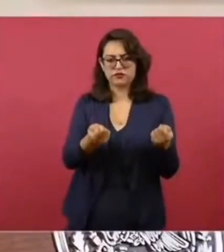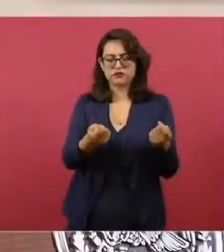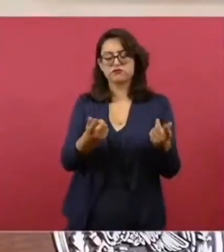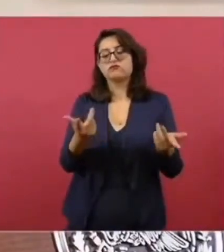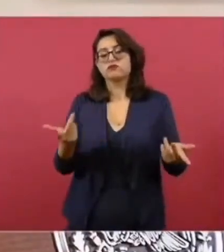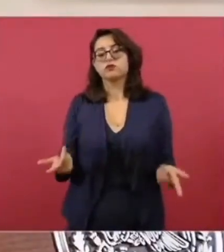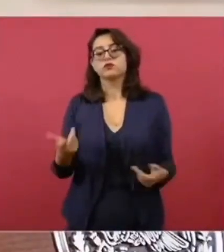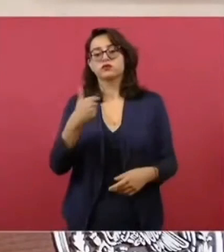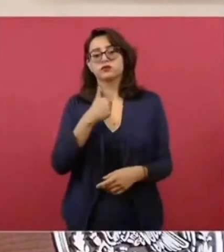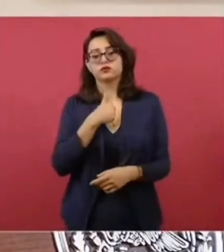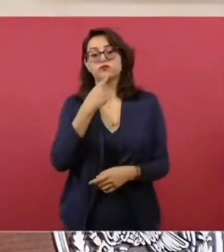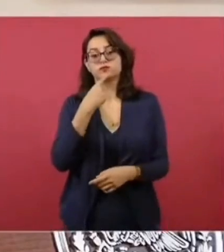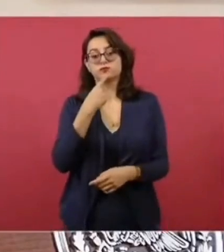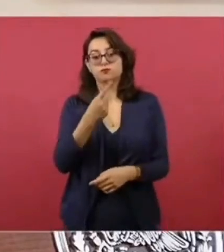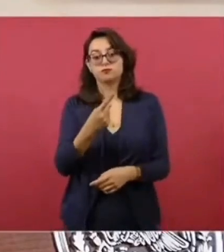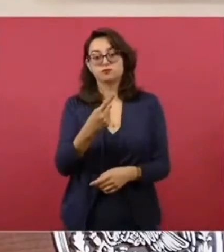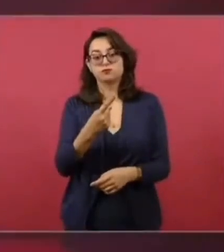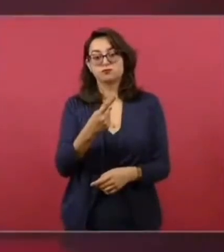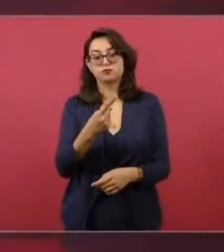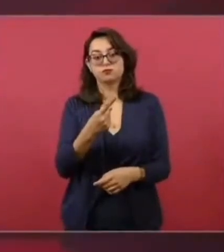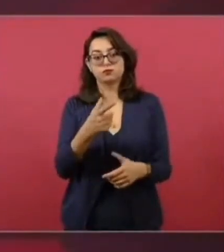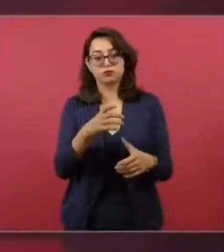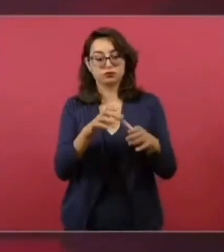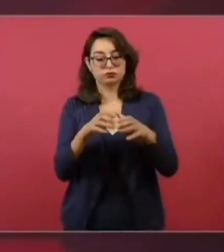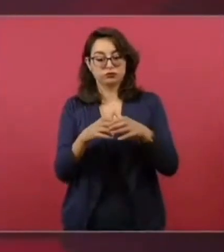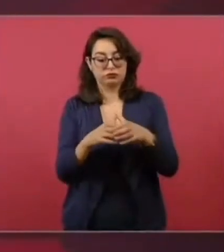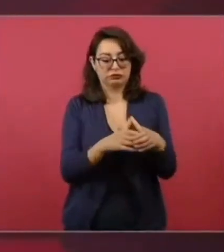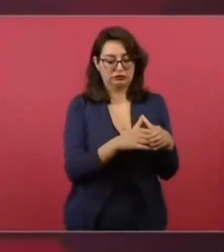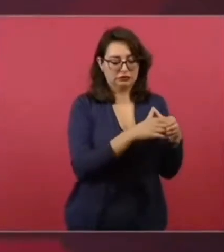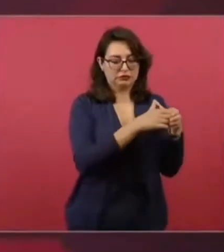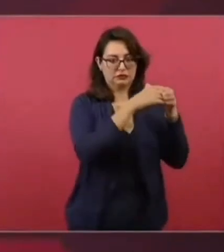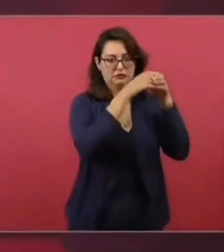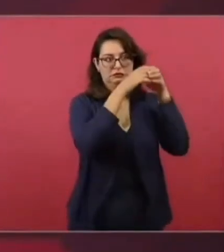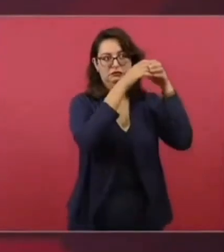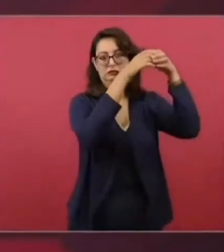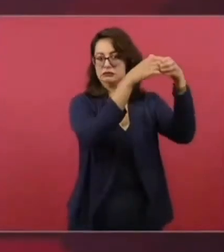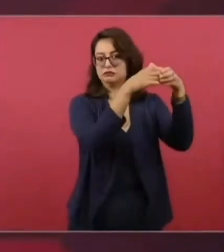he llamado Supremo Poder Conservador.